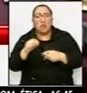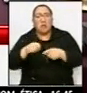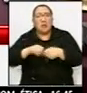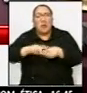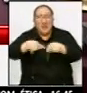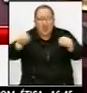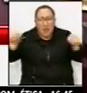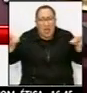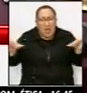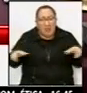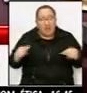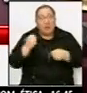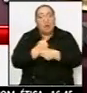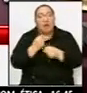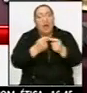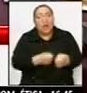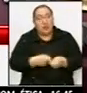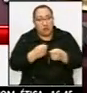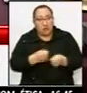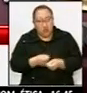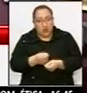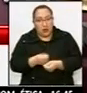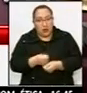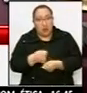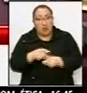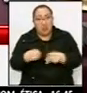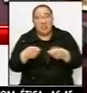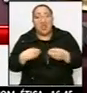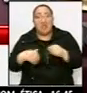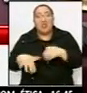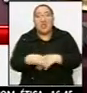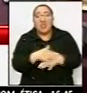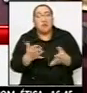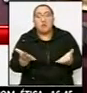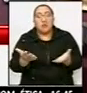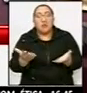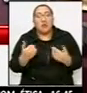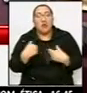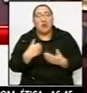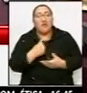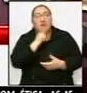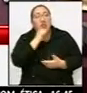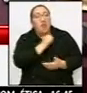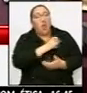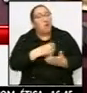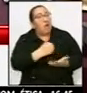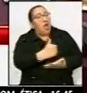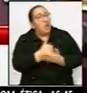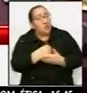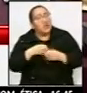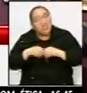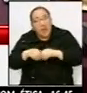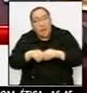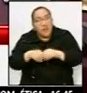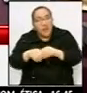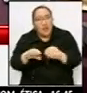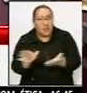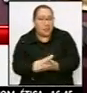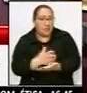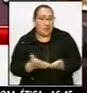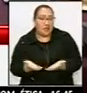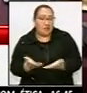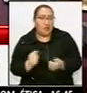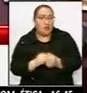presidencia. Lo tienen ahí, la tierra, pero no tienen el Estado que los pueda ayudar para